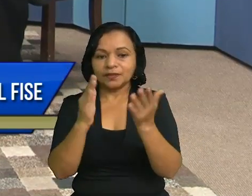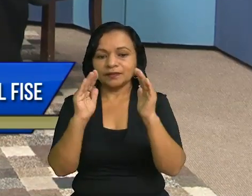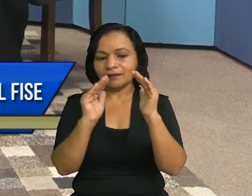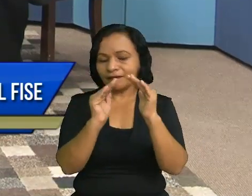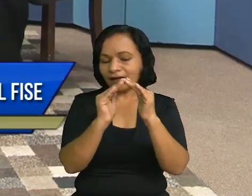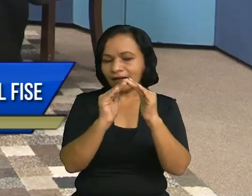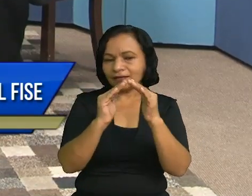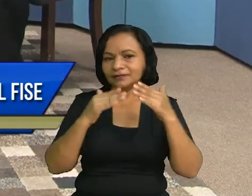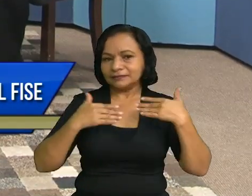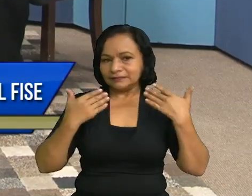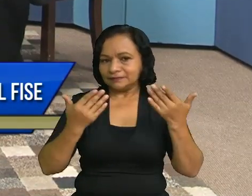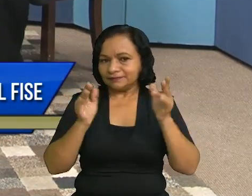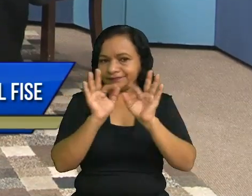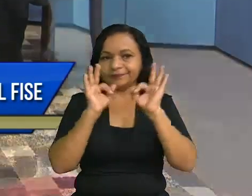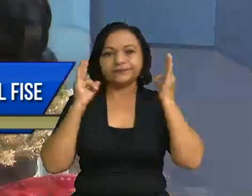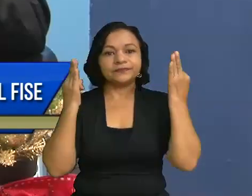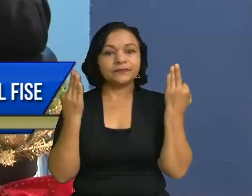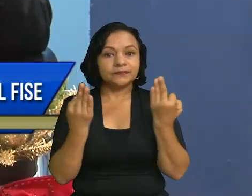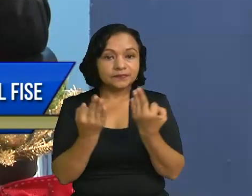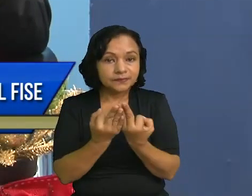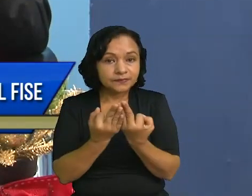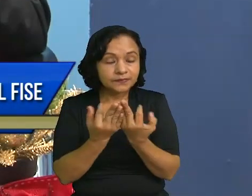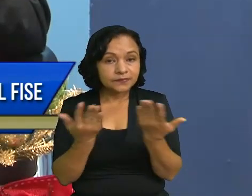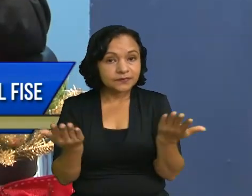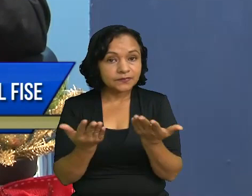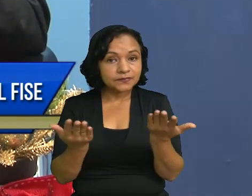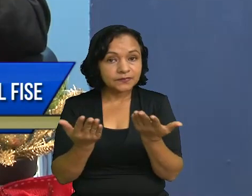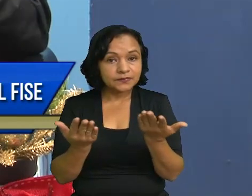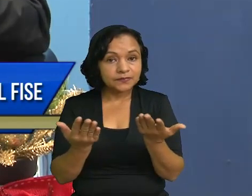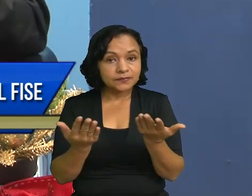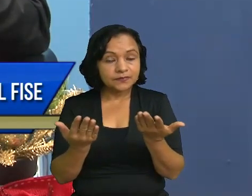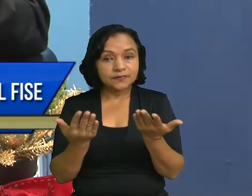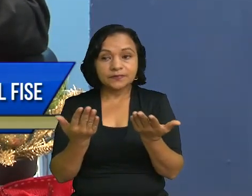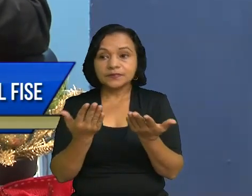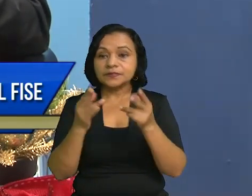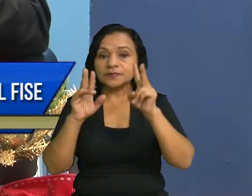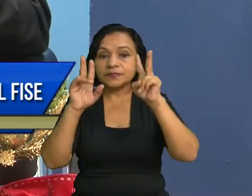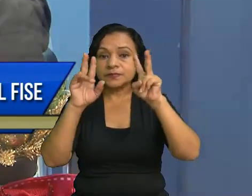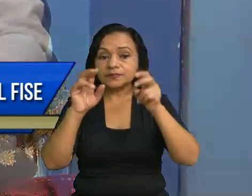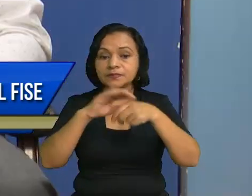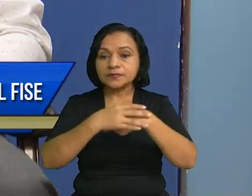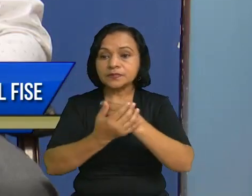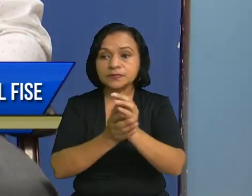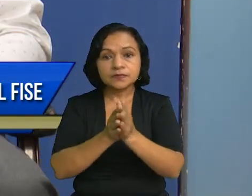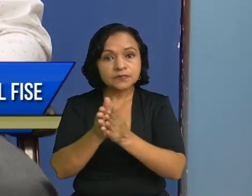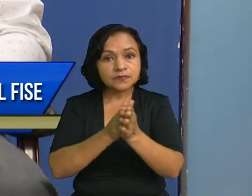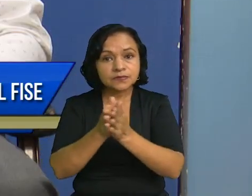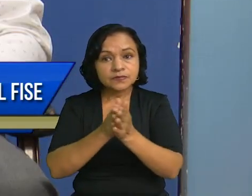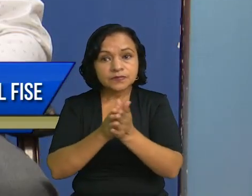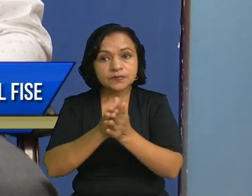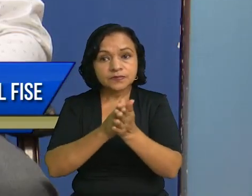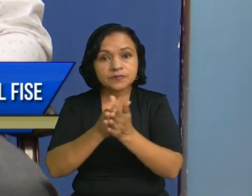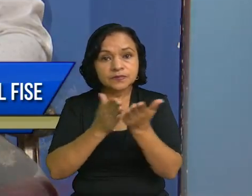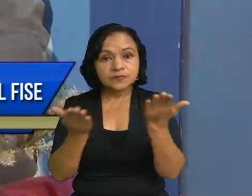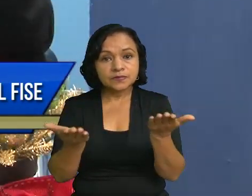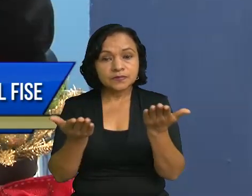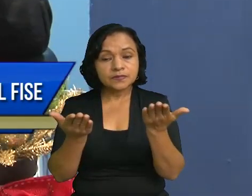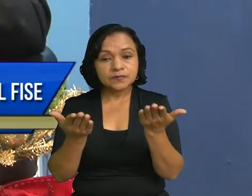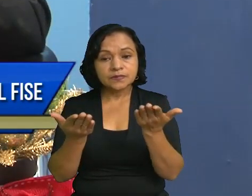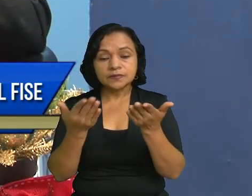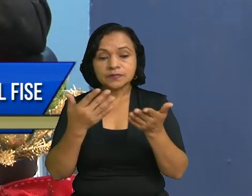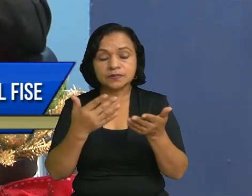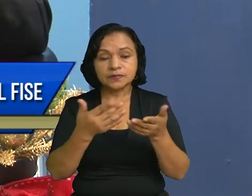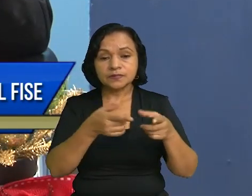para nosotros no es nuevo el hecho del tema del lavado de manos después de hacer uso de la